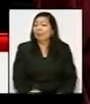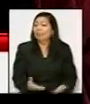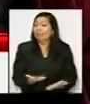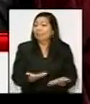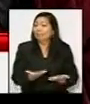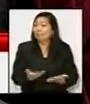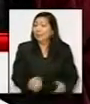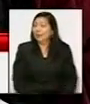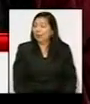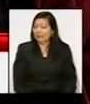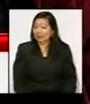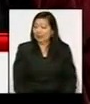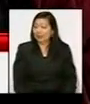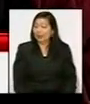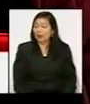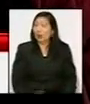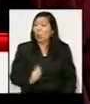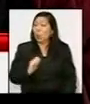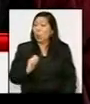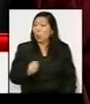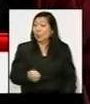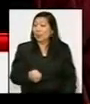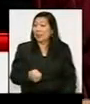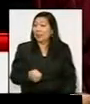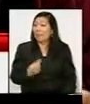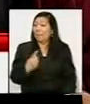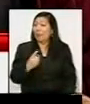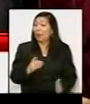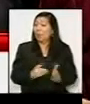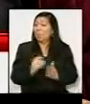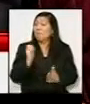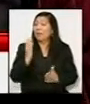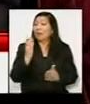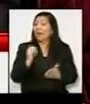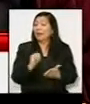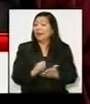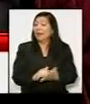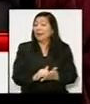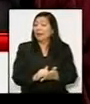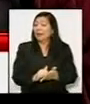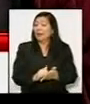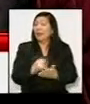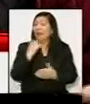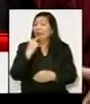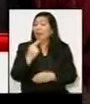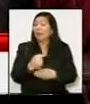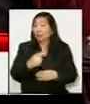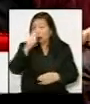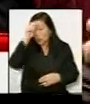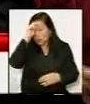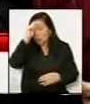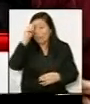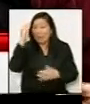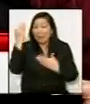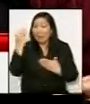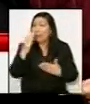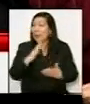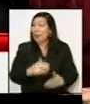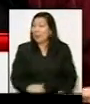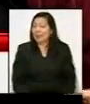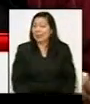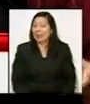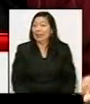caso de los de los jueces supremos por dictar una sentencia que estén denunciados en tu mente ahora harían